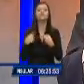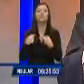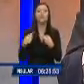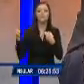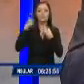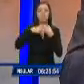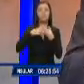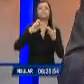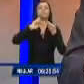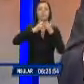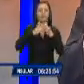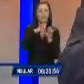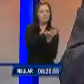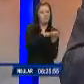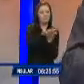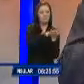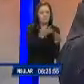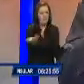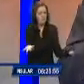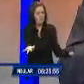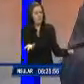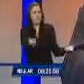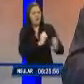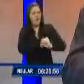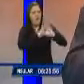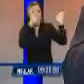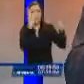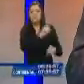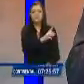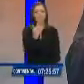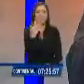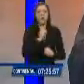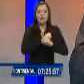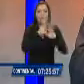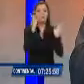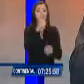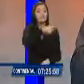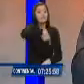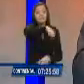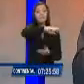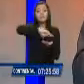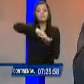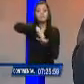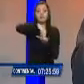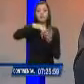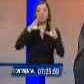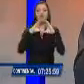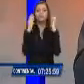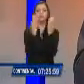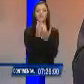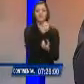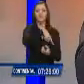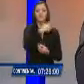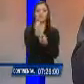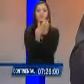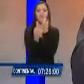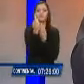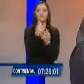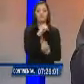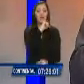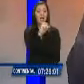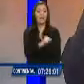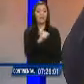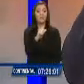Esas irregularidades tienen que ver con acciones dolosas de parte de los miembros de la Comisión Ciudadana de Selección y la